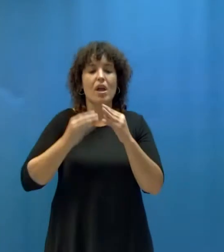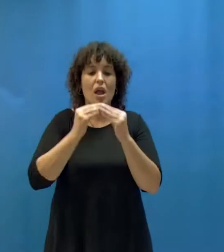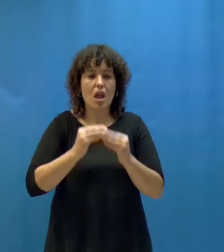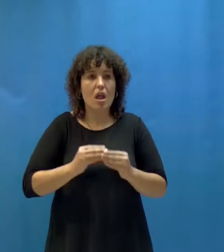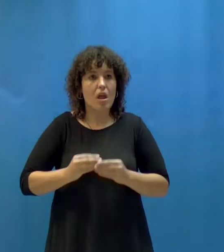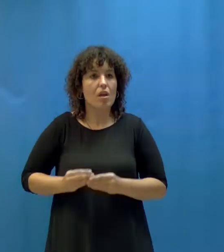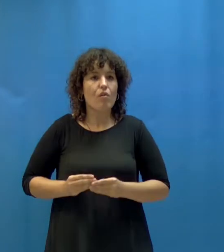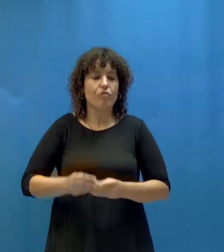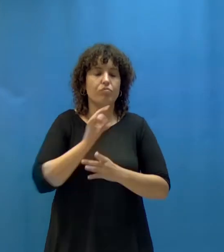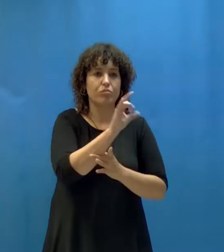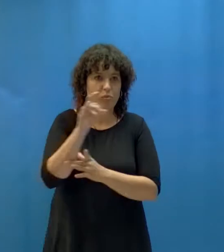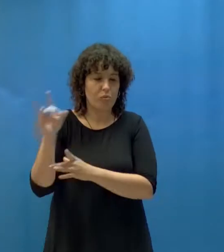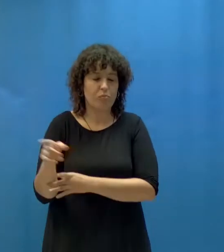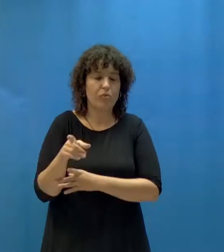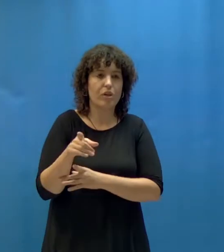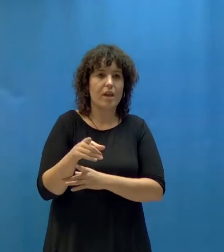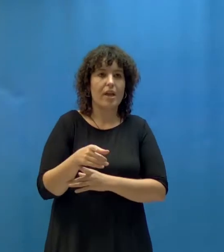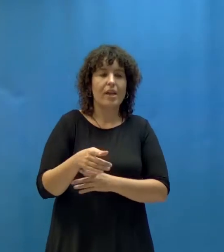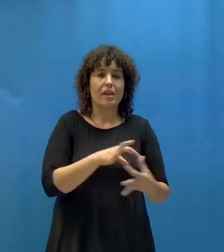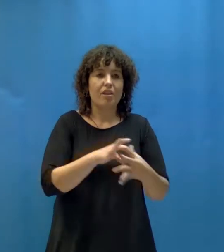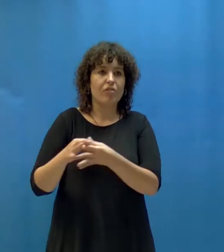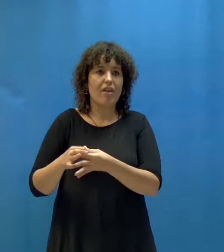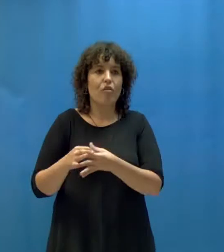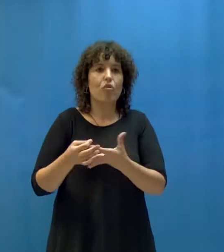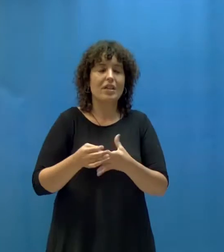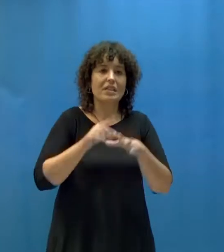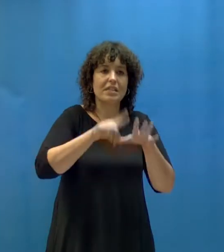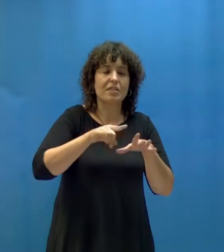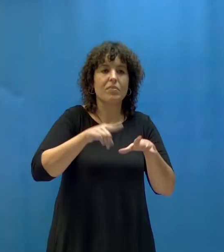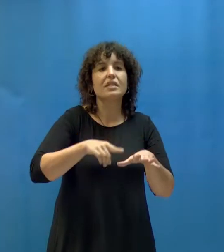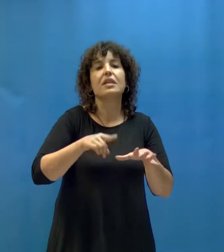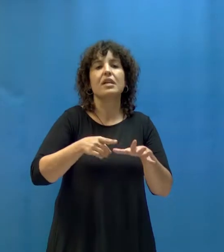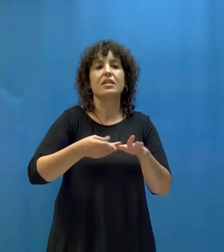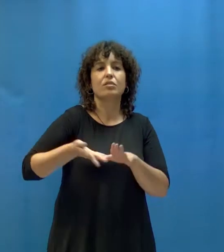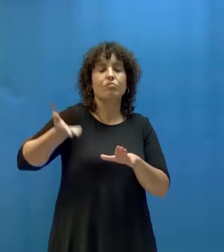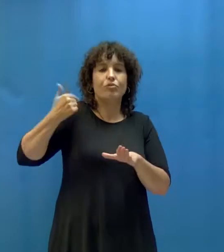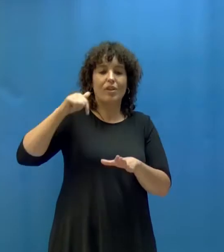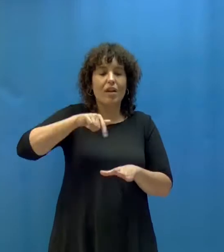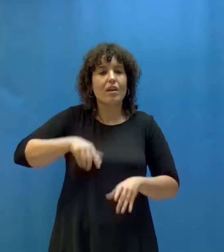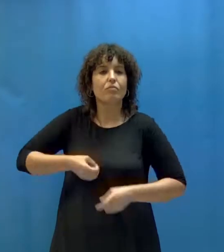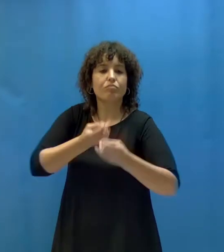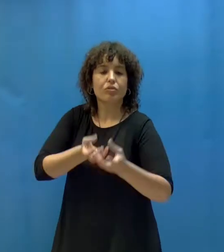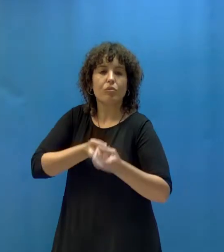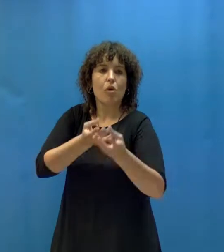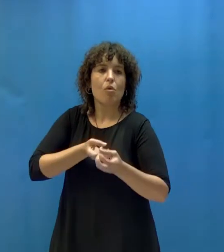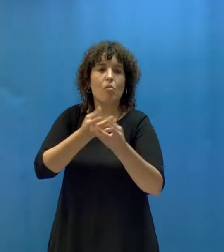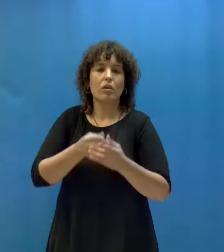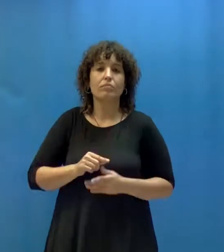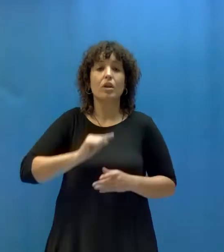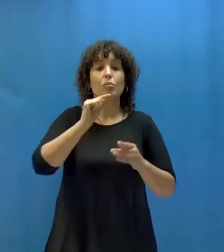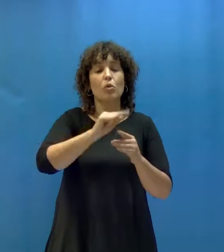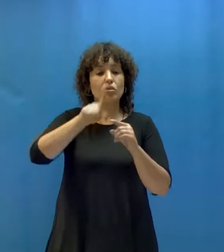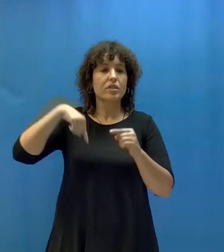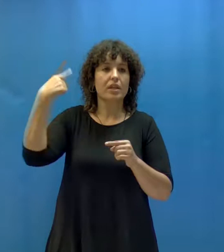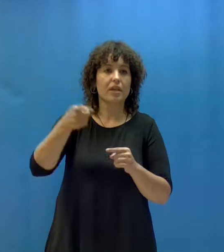primer semestre de 2017, junto con la documentación justificativa, y de ello se da cuenta en esta sesión. El siguiente punto también es una